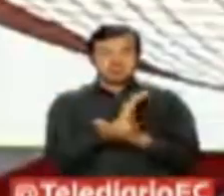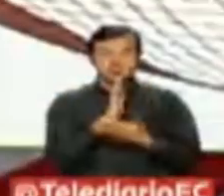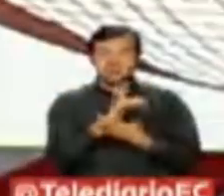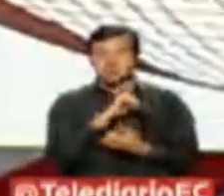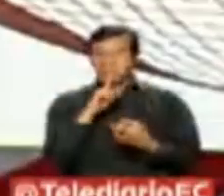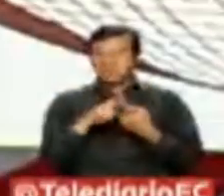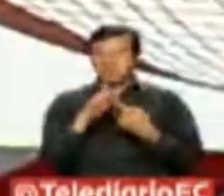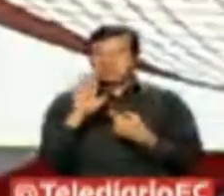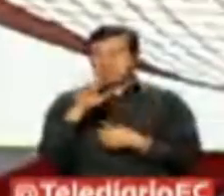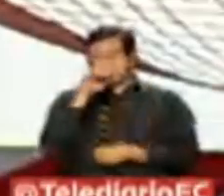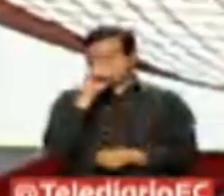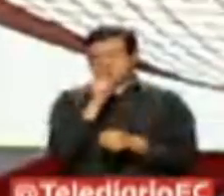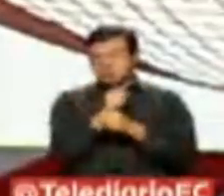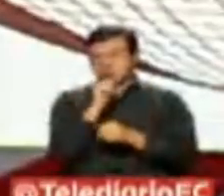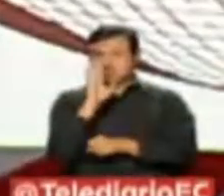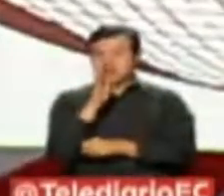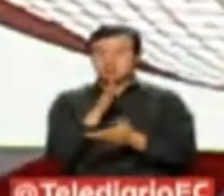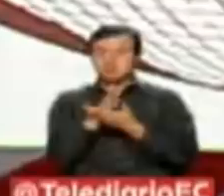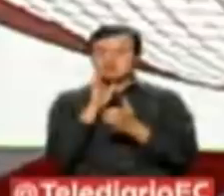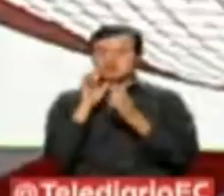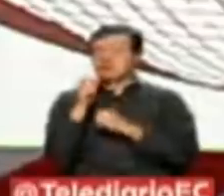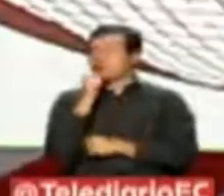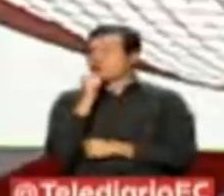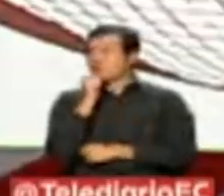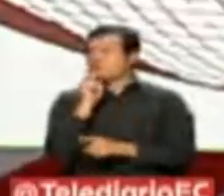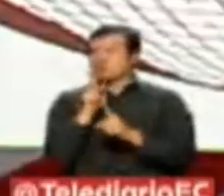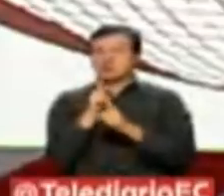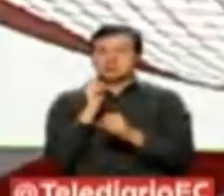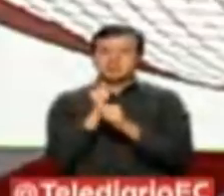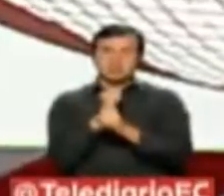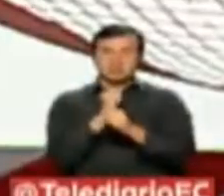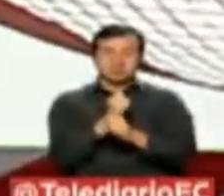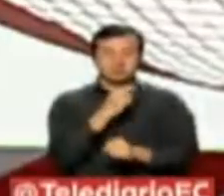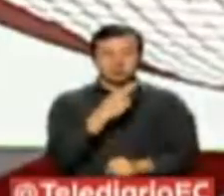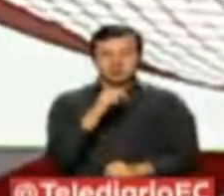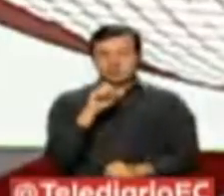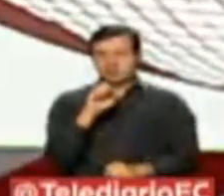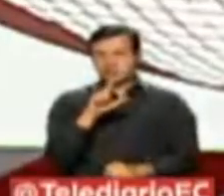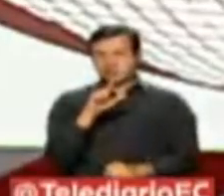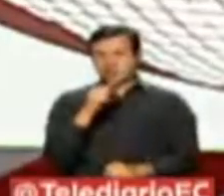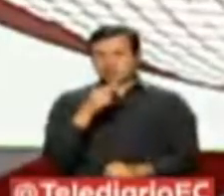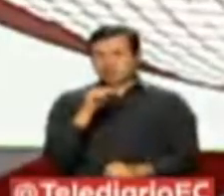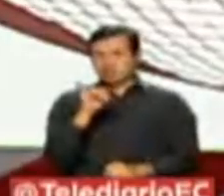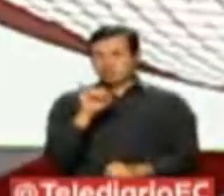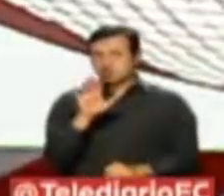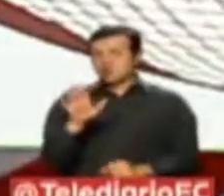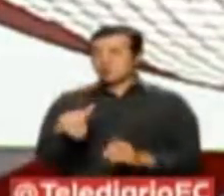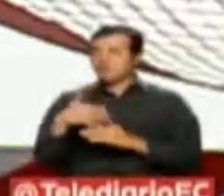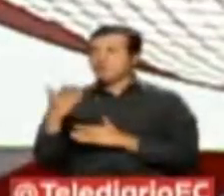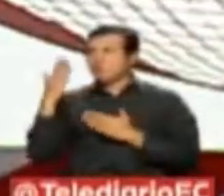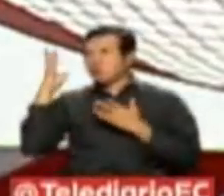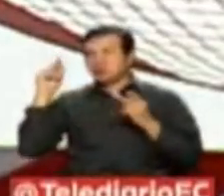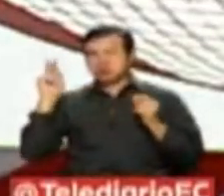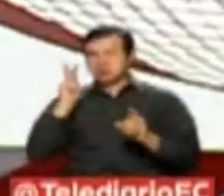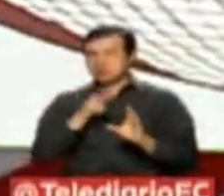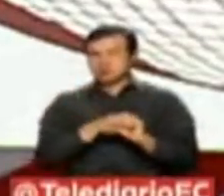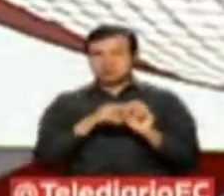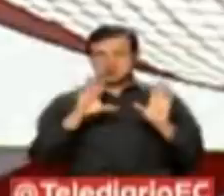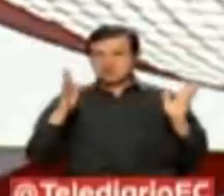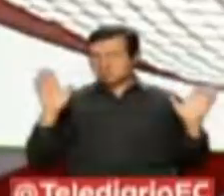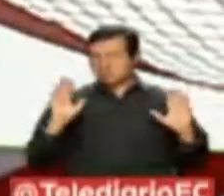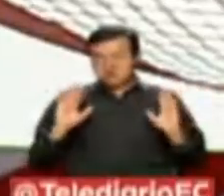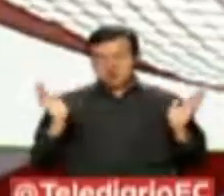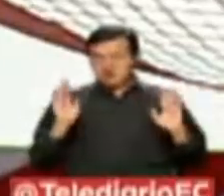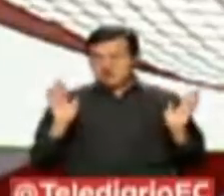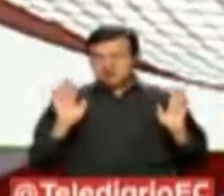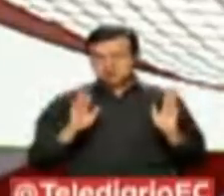estado haciendo su trabajo fundamentalmente en medios de comunicación en el caso de juan carlos holguín es una figura que en cambio ha estado por fuera de la política que no ha tenido